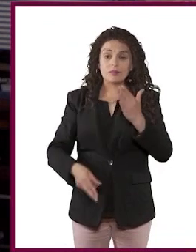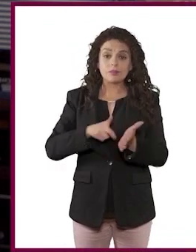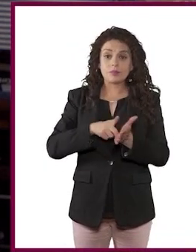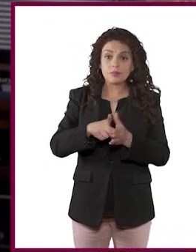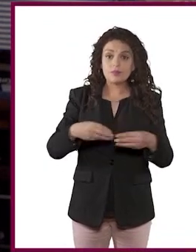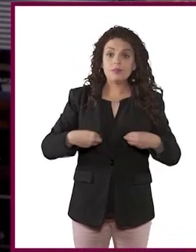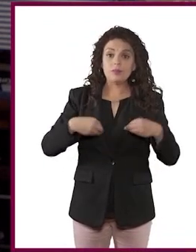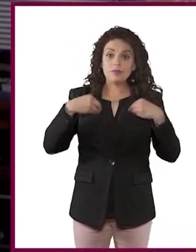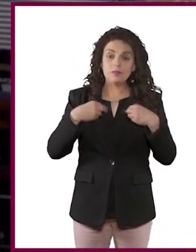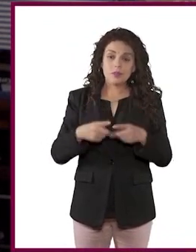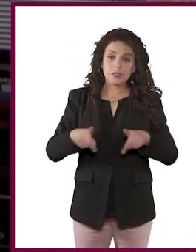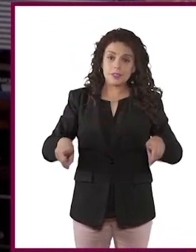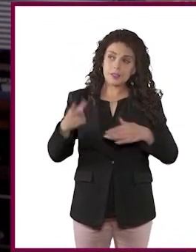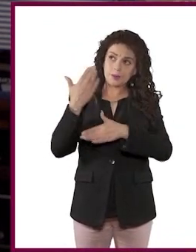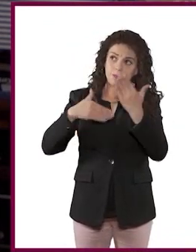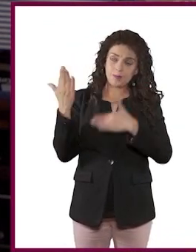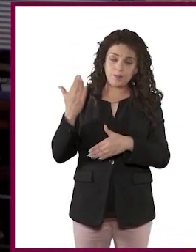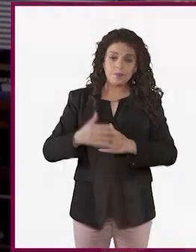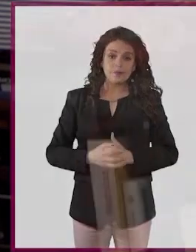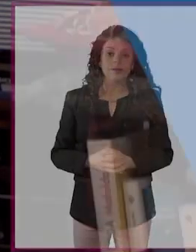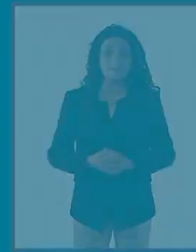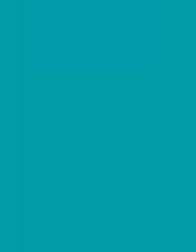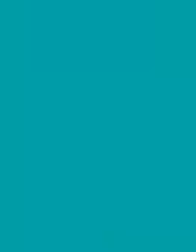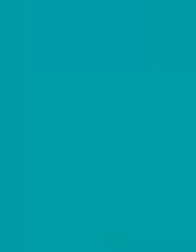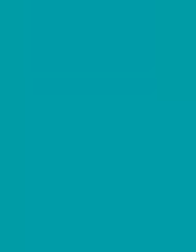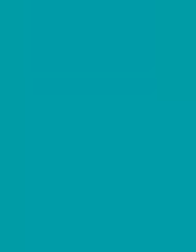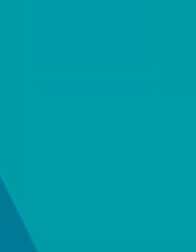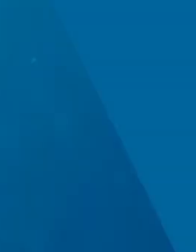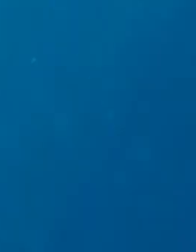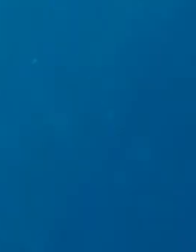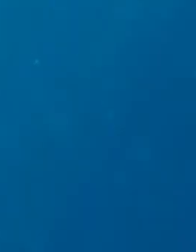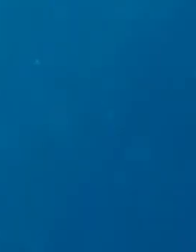nuestros derechos a vivir y desarrollarnos.